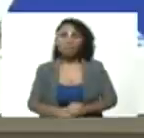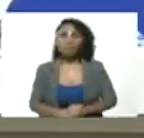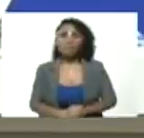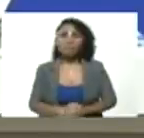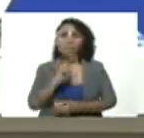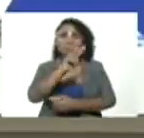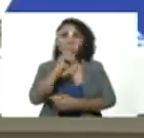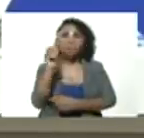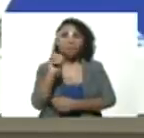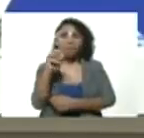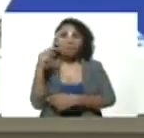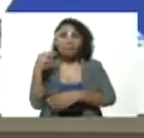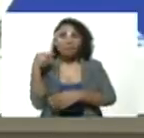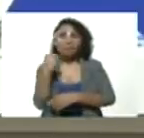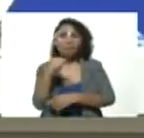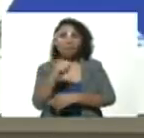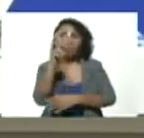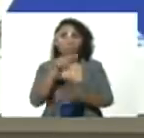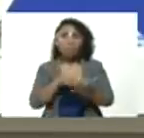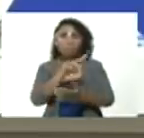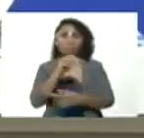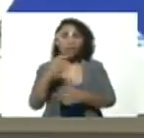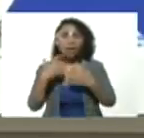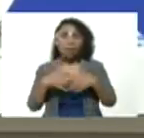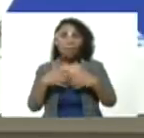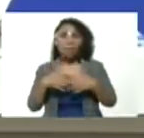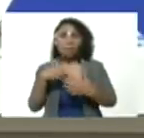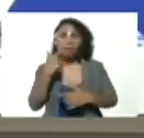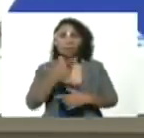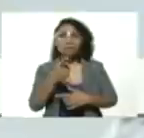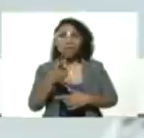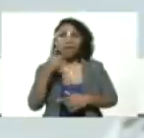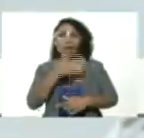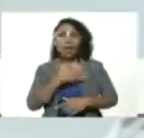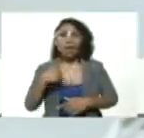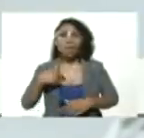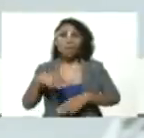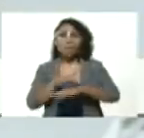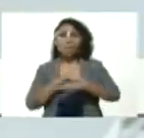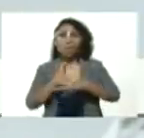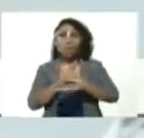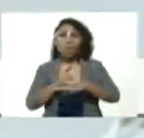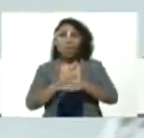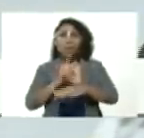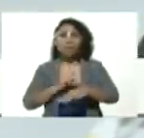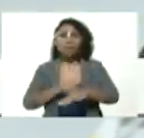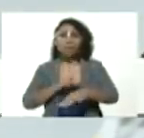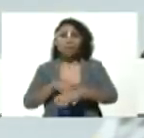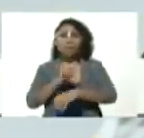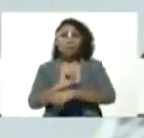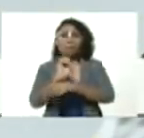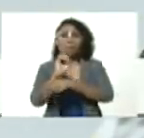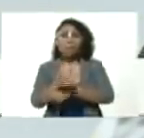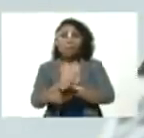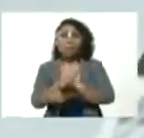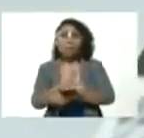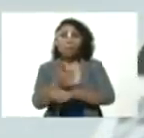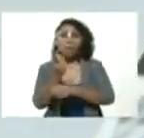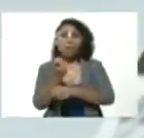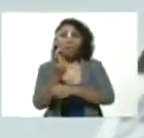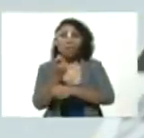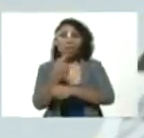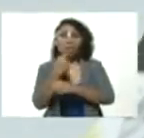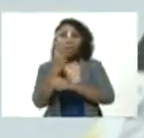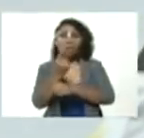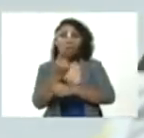20 de noviembre del 2020. La empresa le dice, queremos transmitir nuestras disculpas por la demora en el envío de bombas restantes. Le dicen